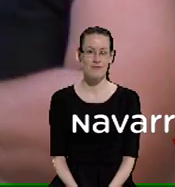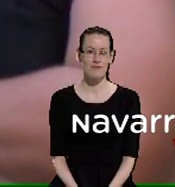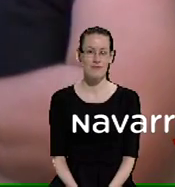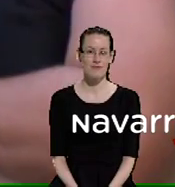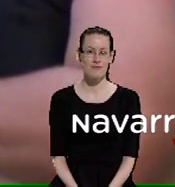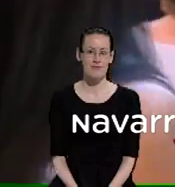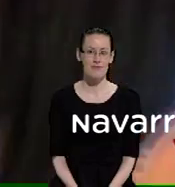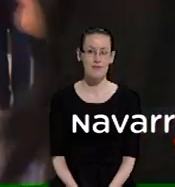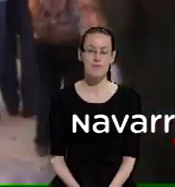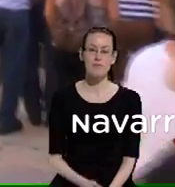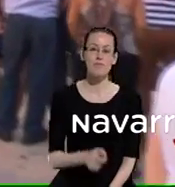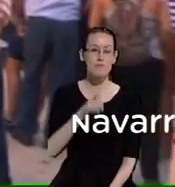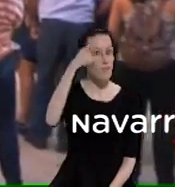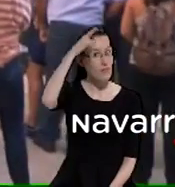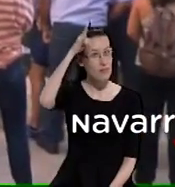A ver las vacas, ¿no?